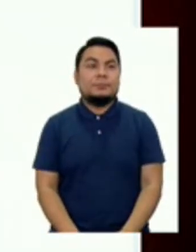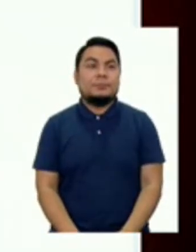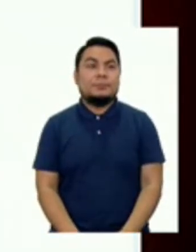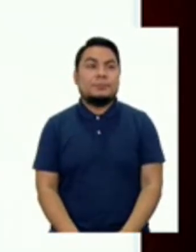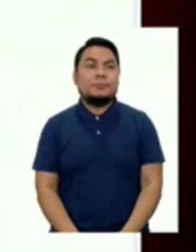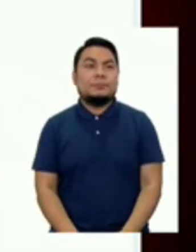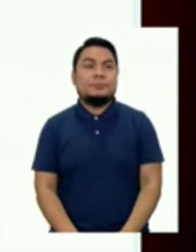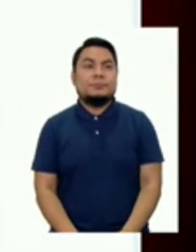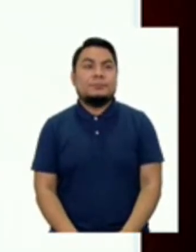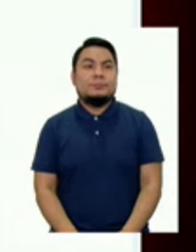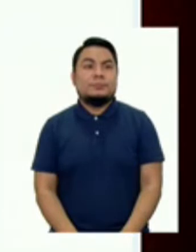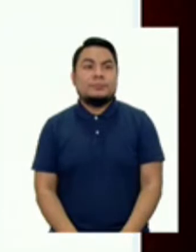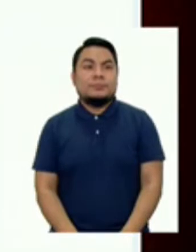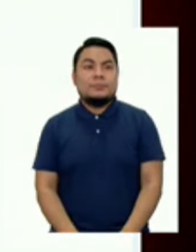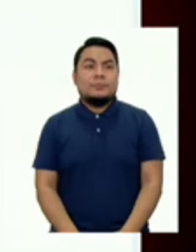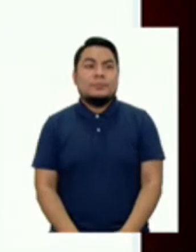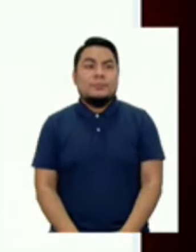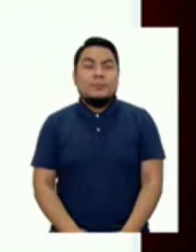Mire,